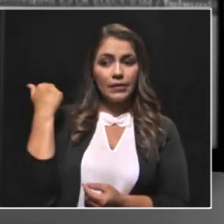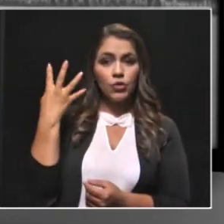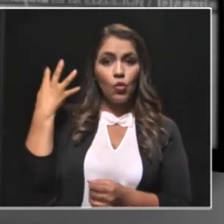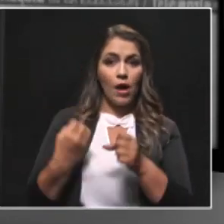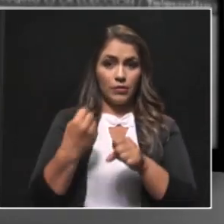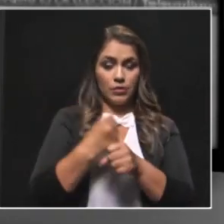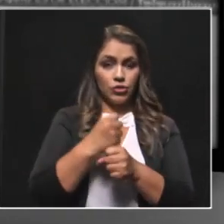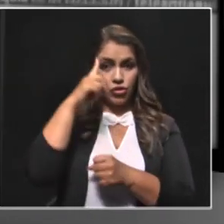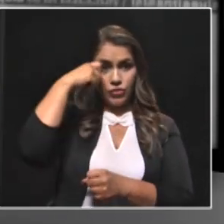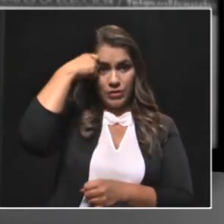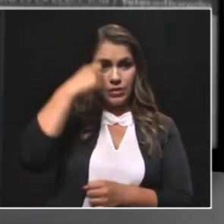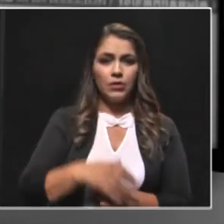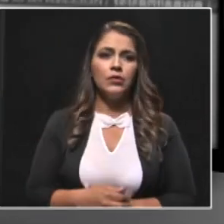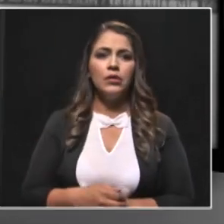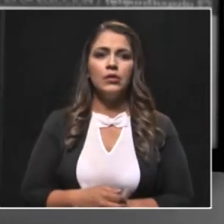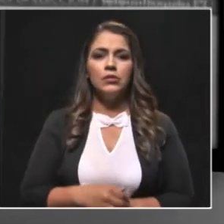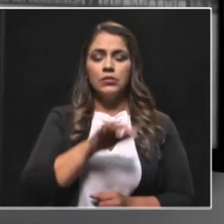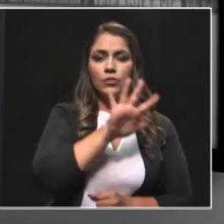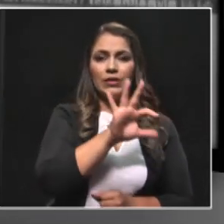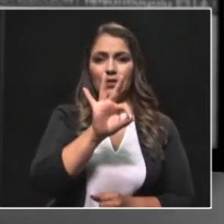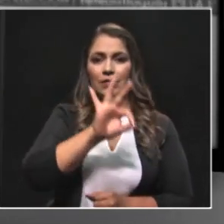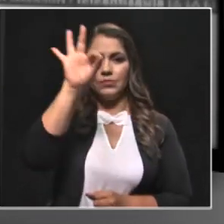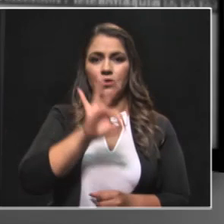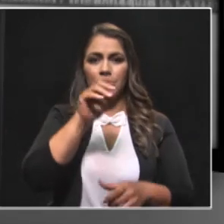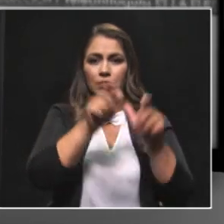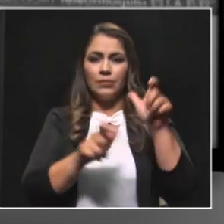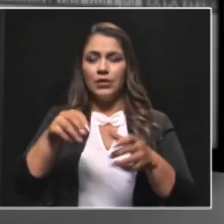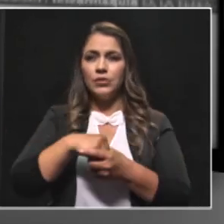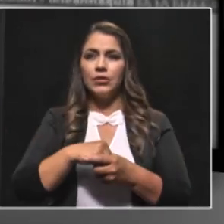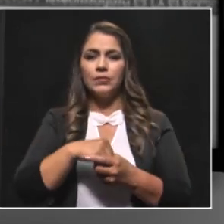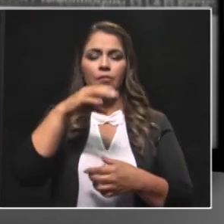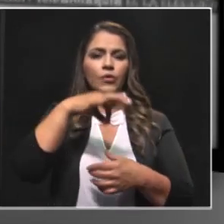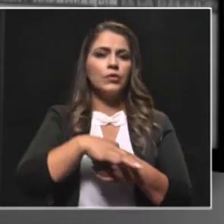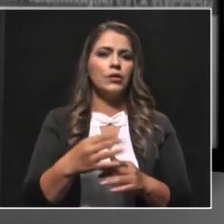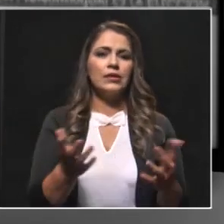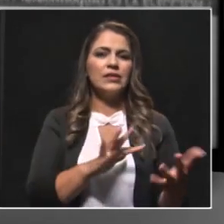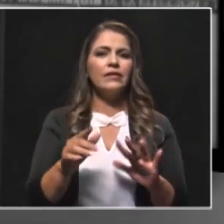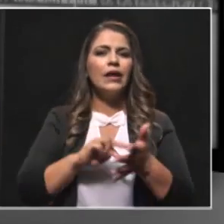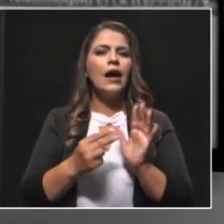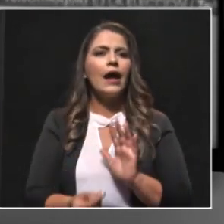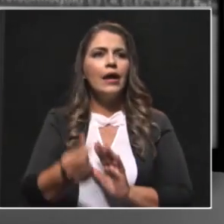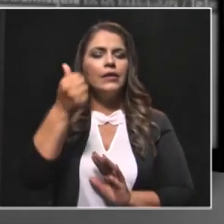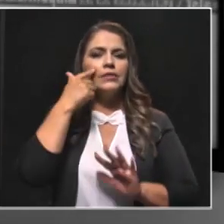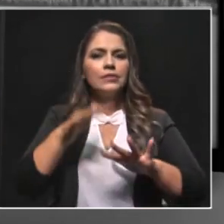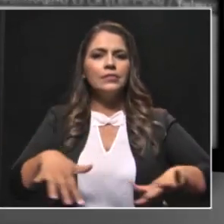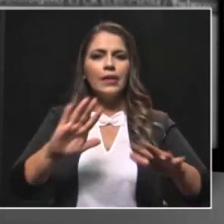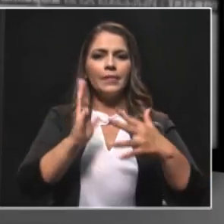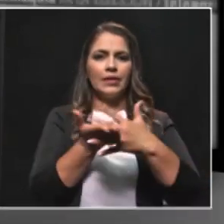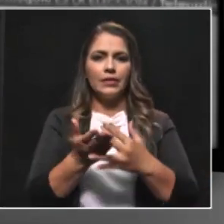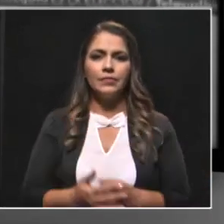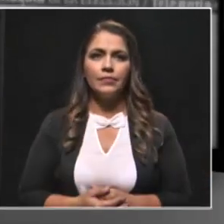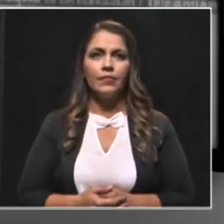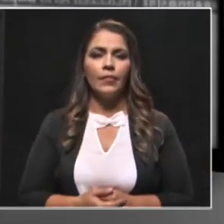elegir gobernador votó el 53% de la gente de Antioquia, es decir, casi la mitad, el 47% dijo